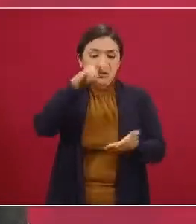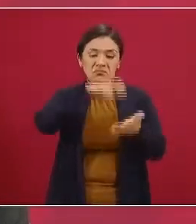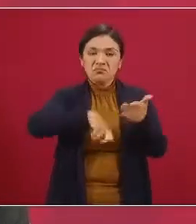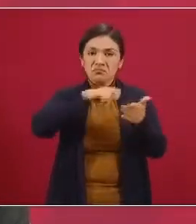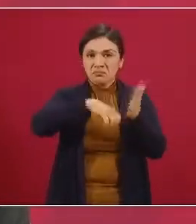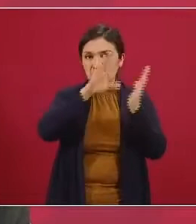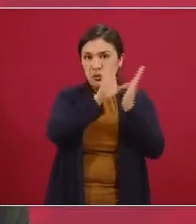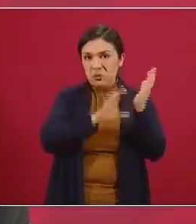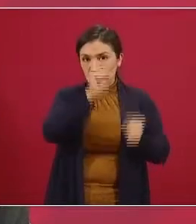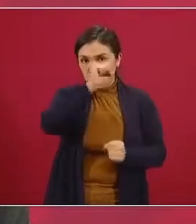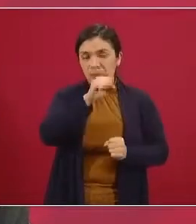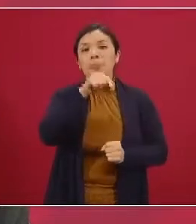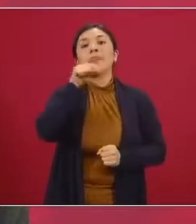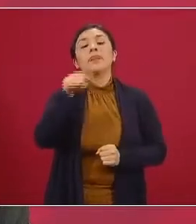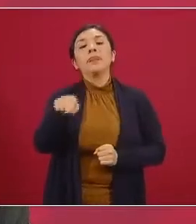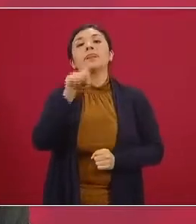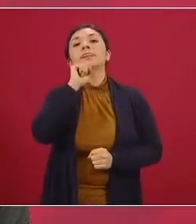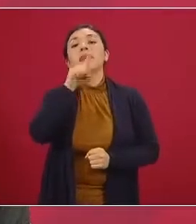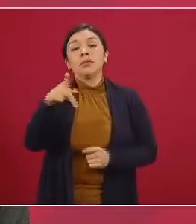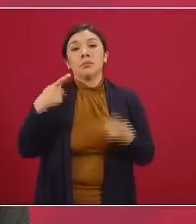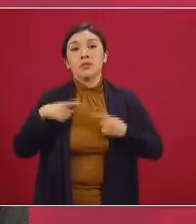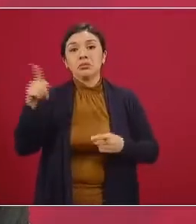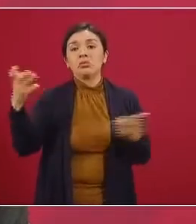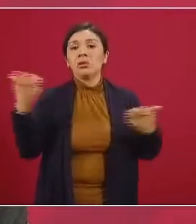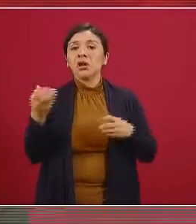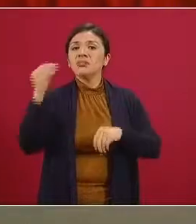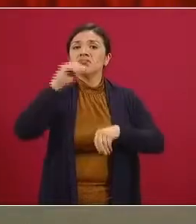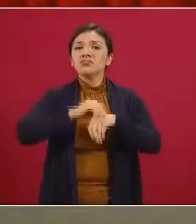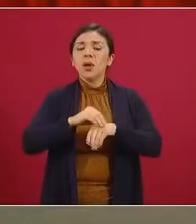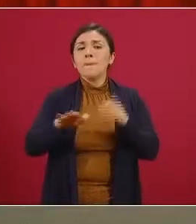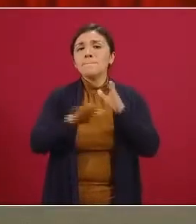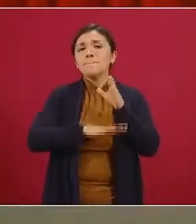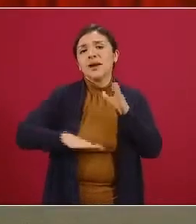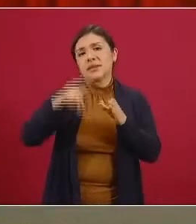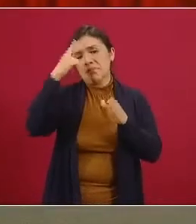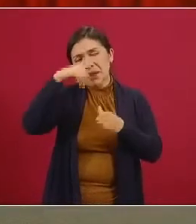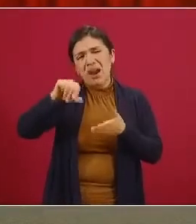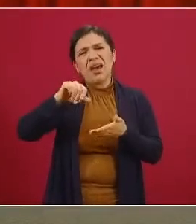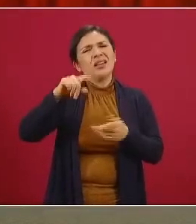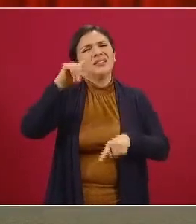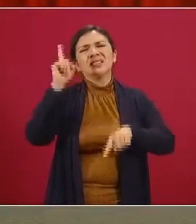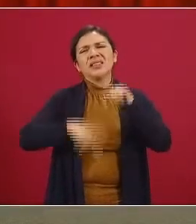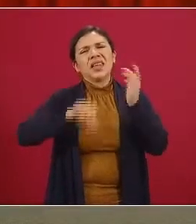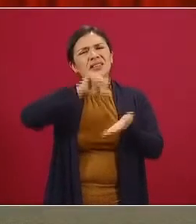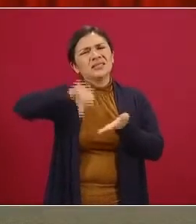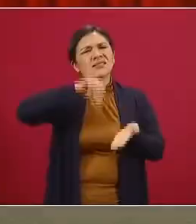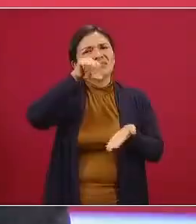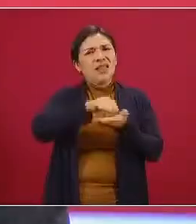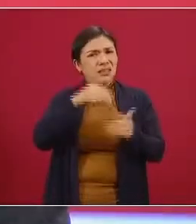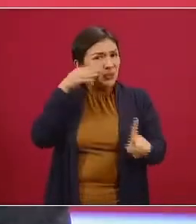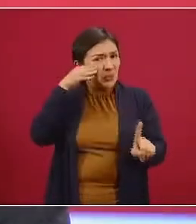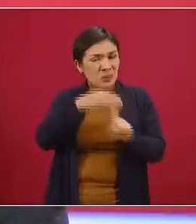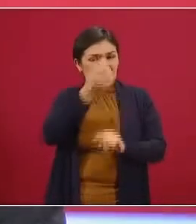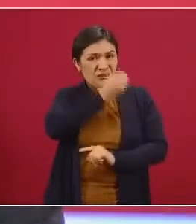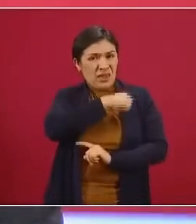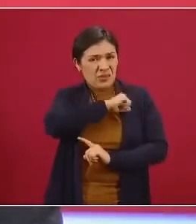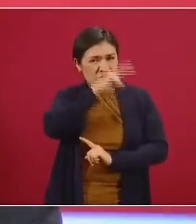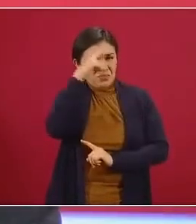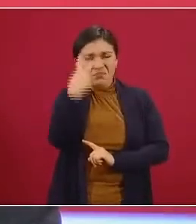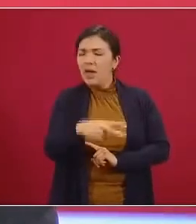consagrara. También él fue el que delineó las bases para la descentralización del sistema de salud